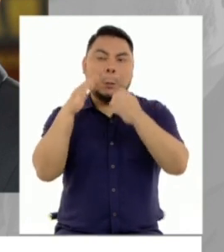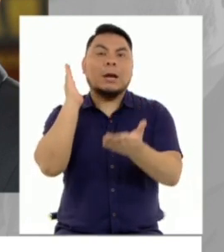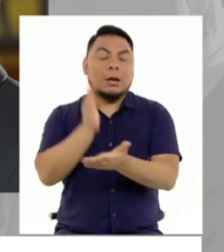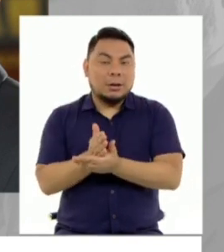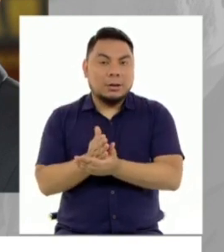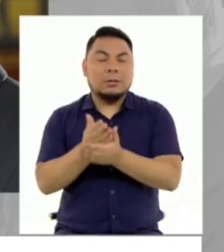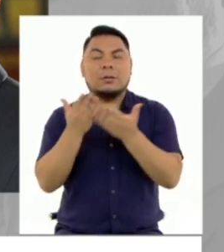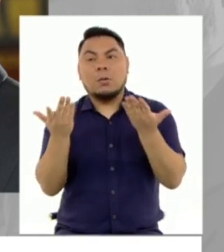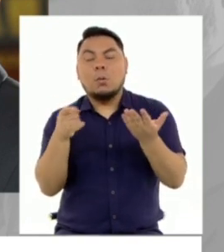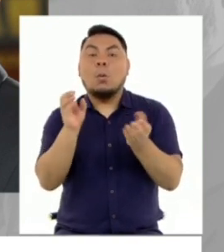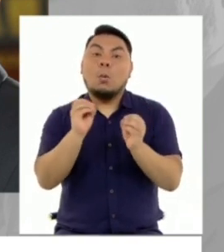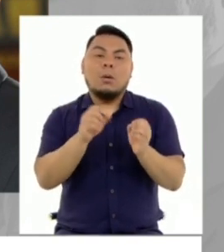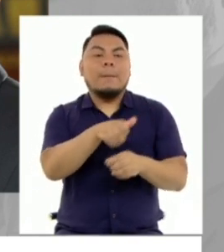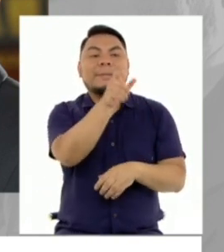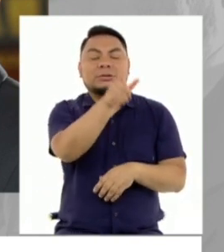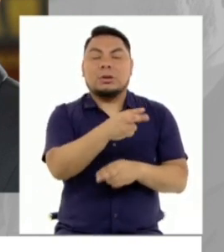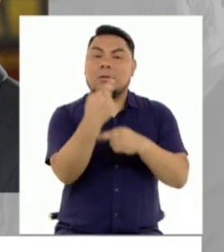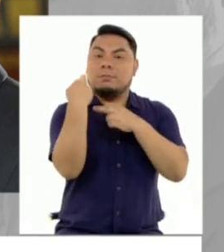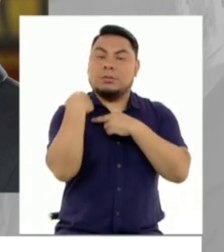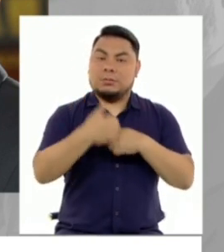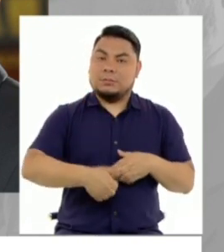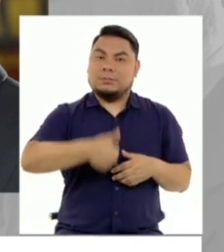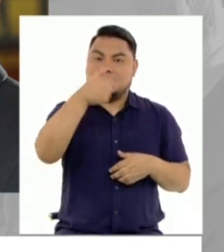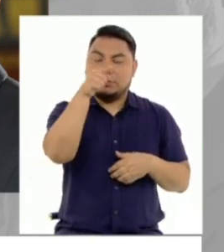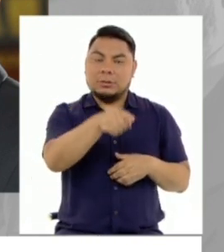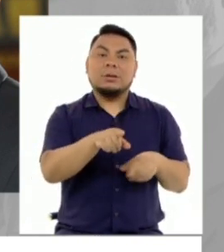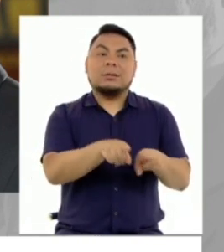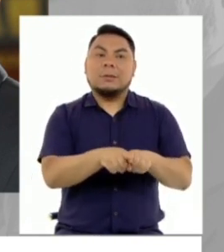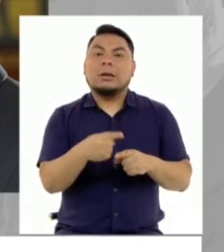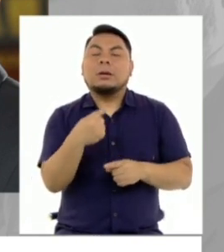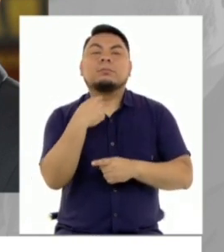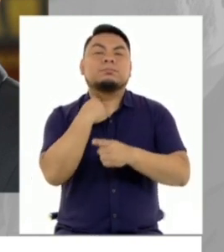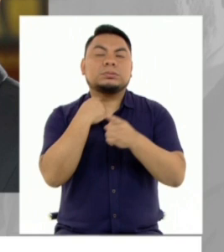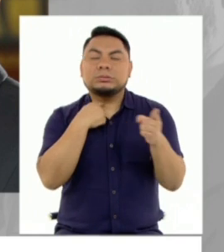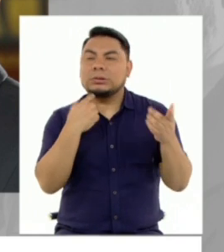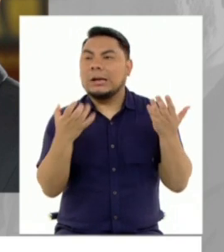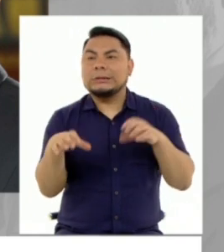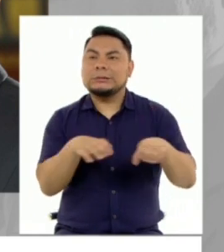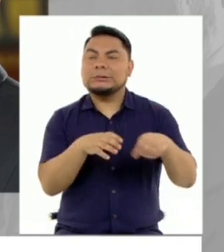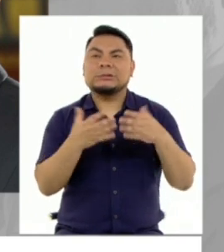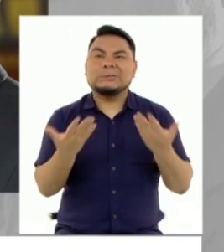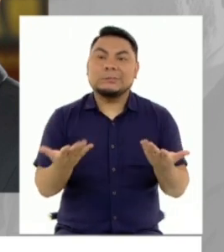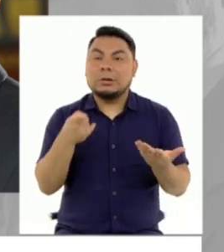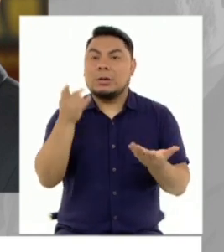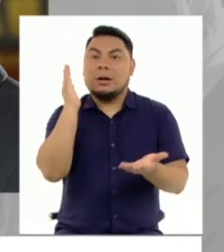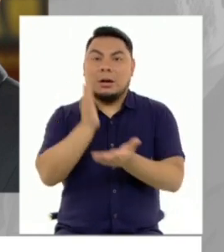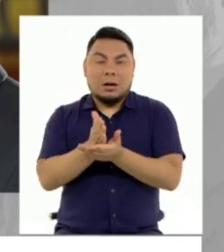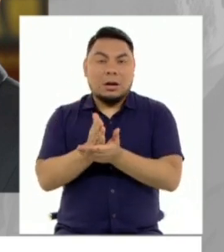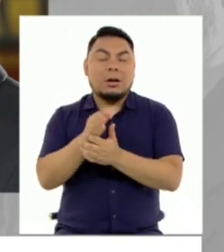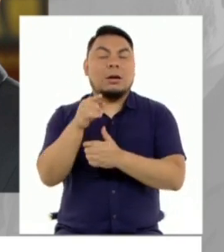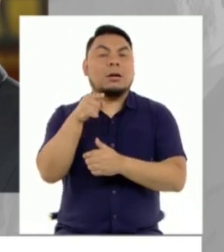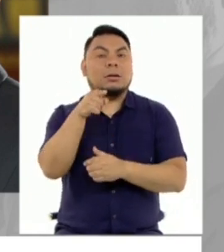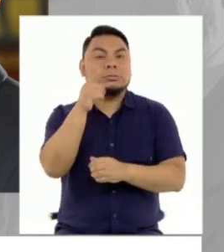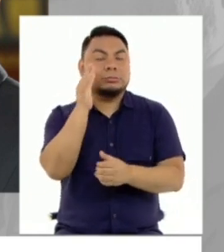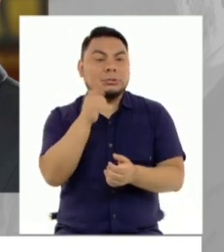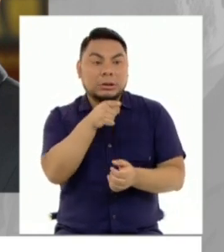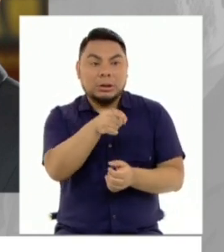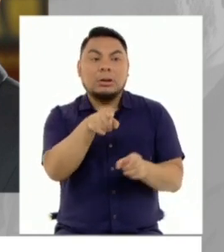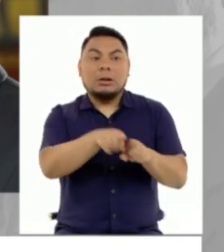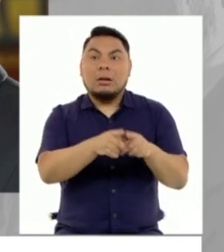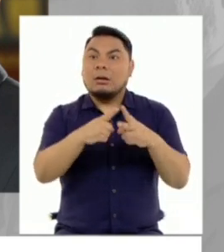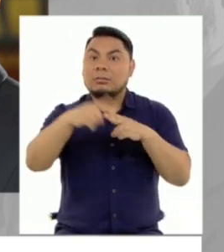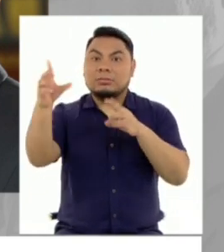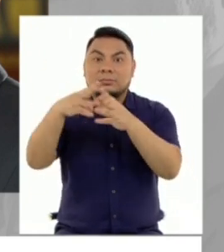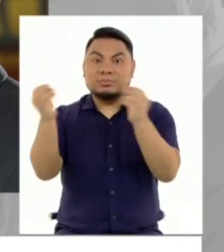tenido cargos de importancia y están involucrados en acciones penales, van a ser